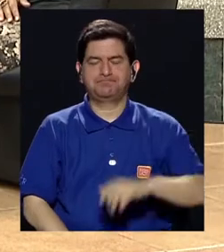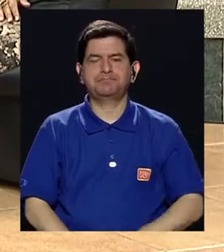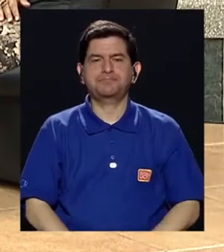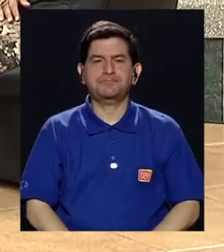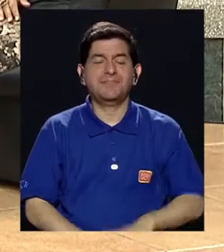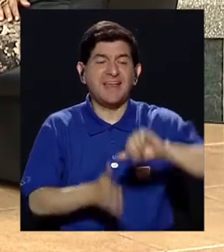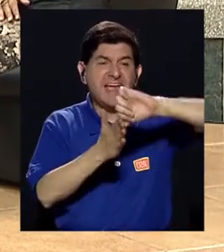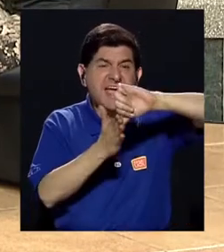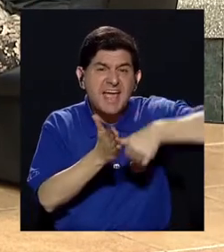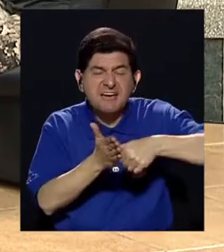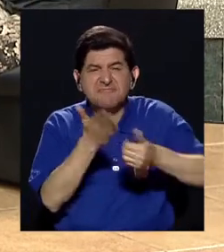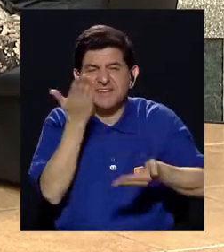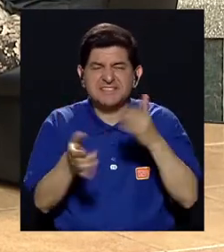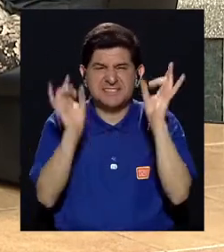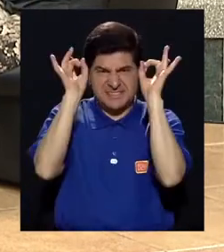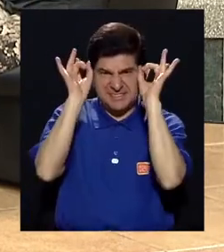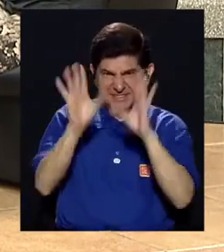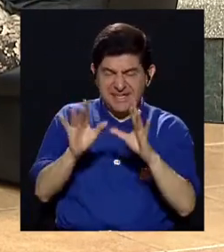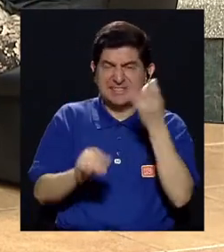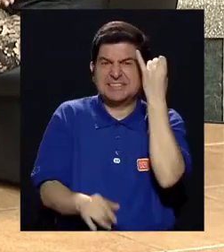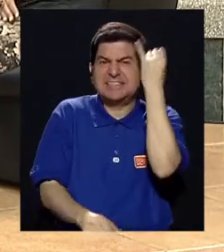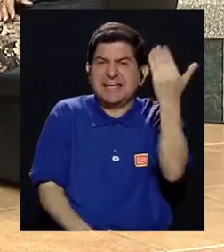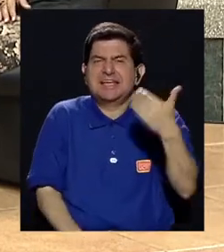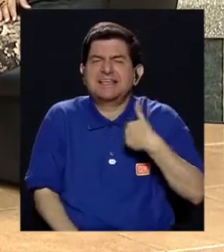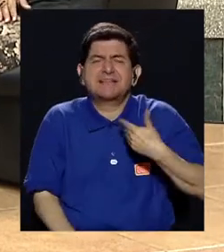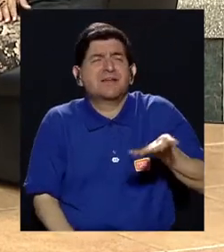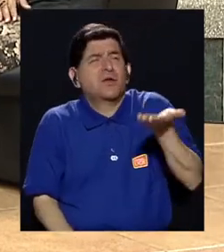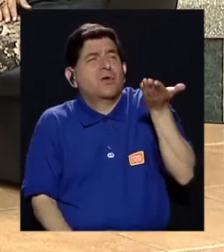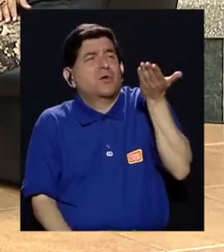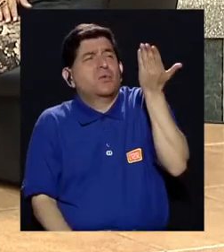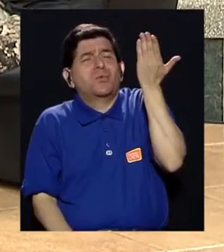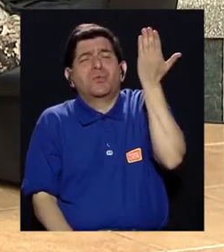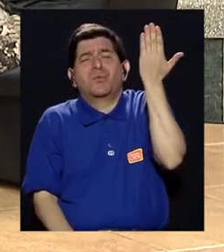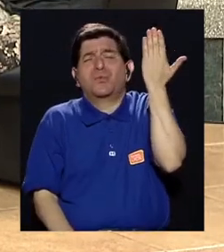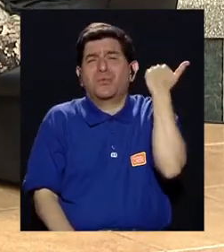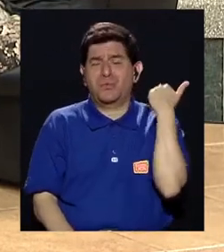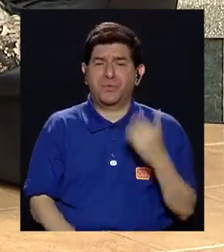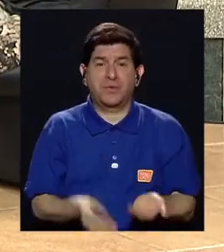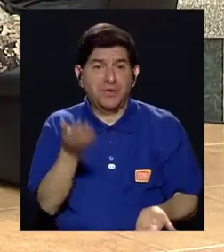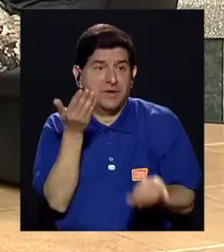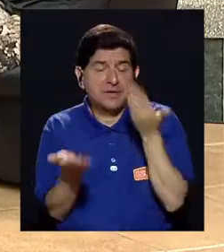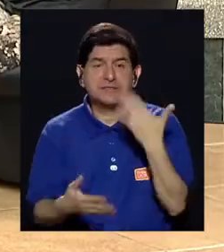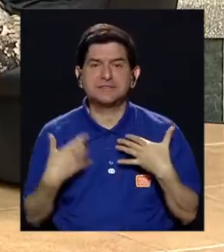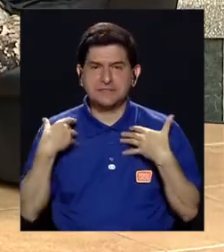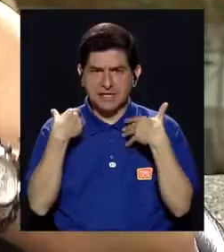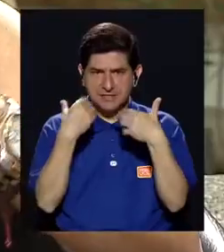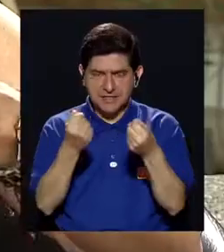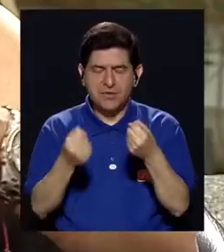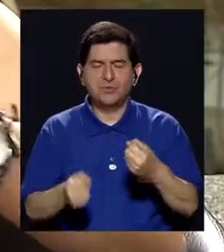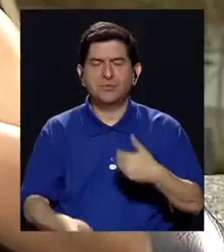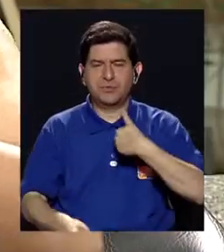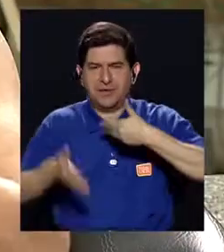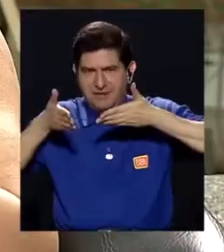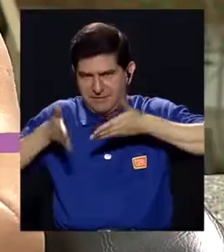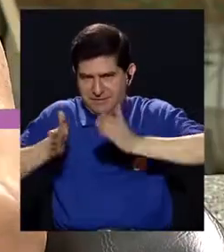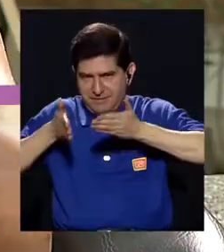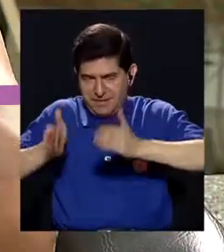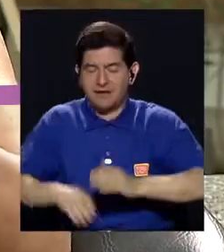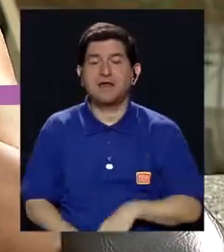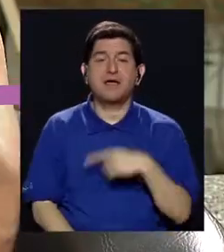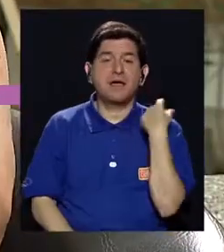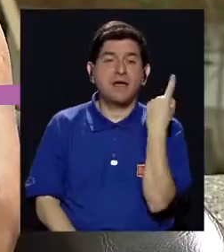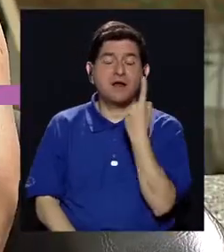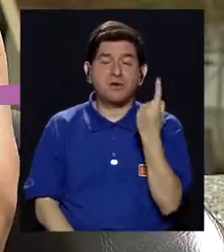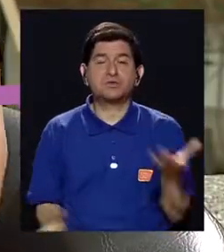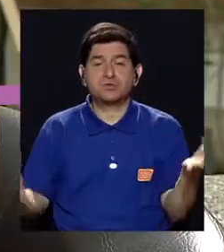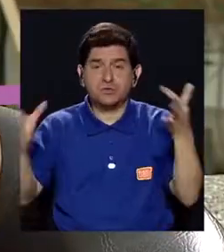de la salud reproductiva era que únicamente tenía que ver con lo de prevención de embarazos. De embarazos. O una atención de calidad